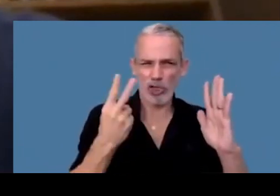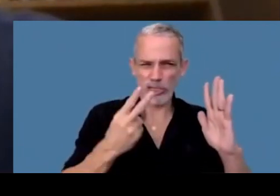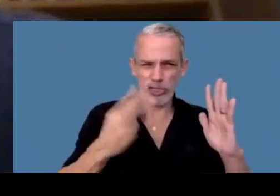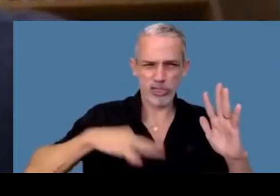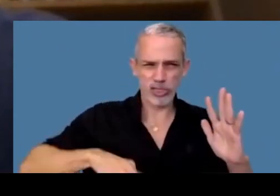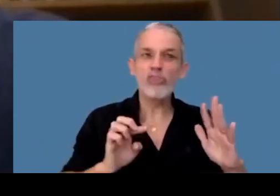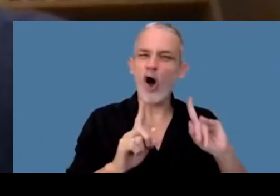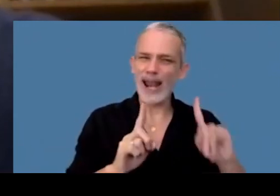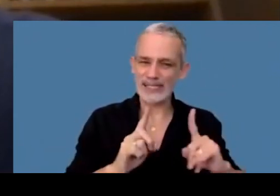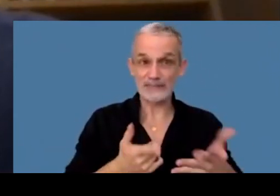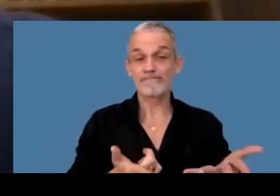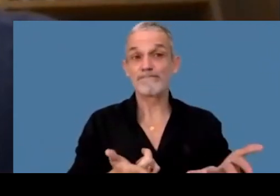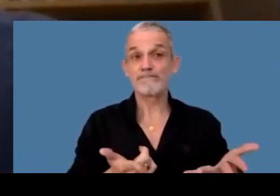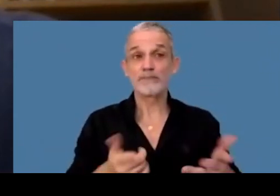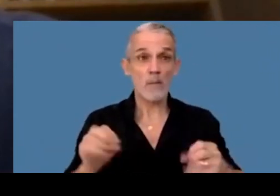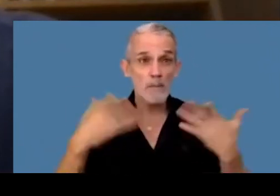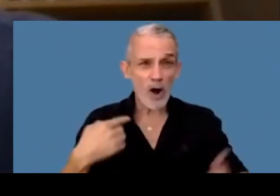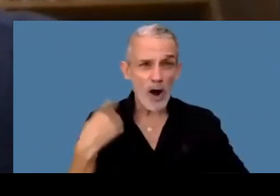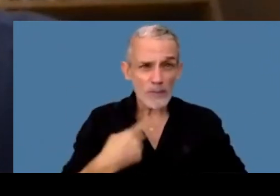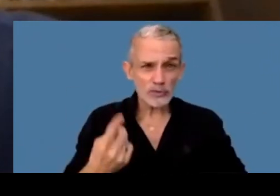generó? ¿Mejoramos?